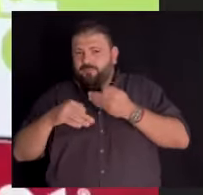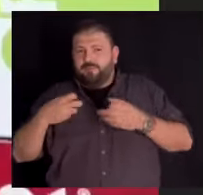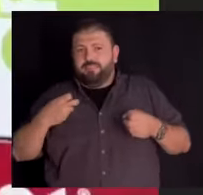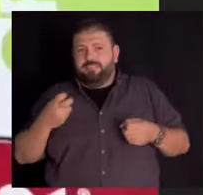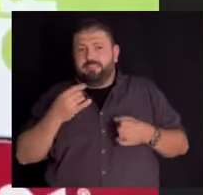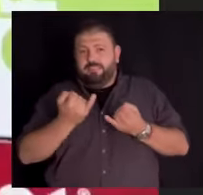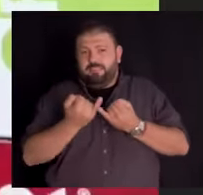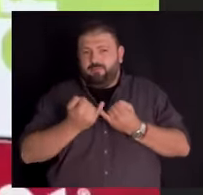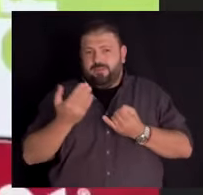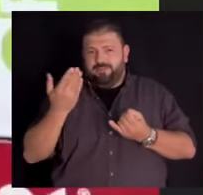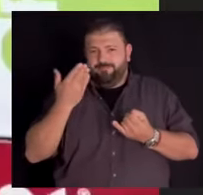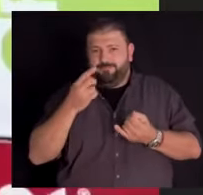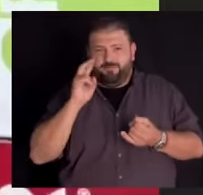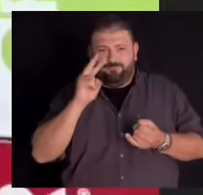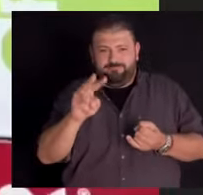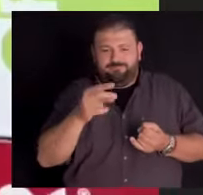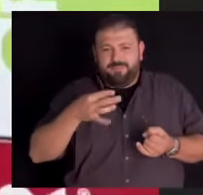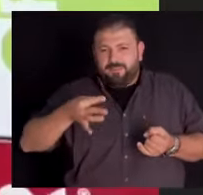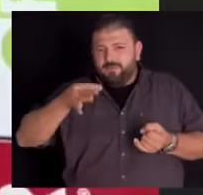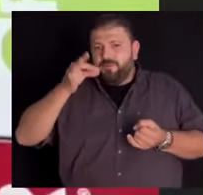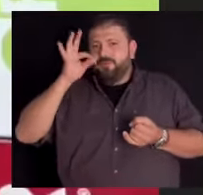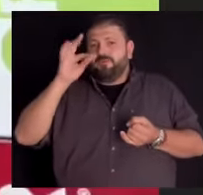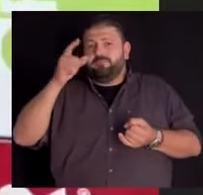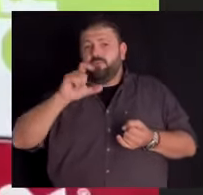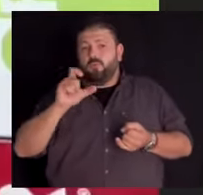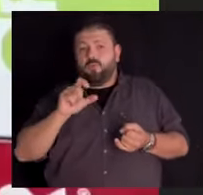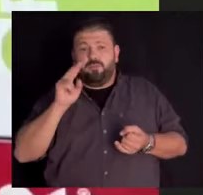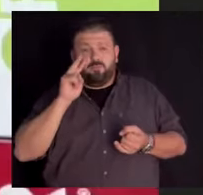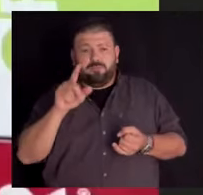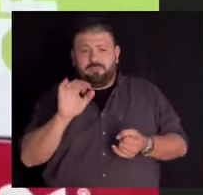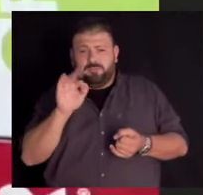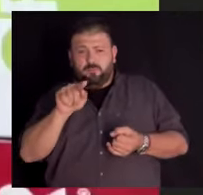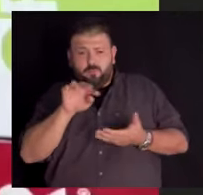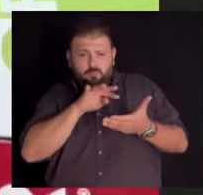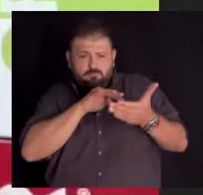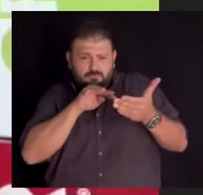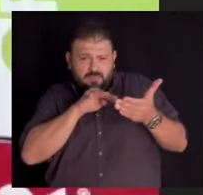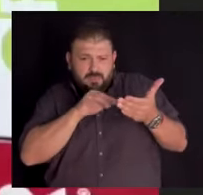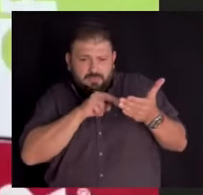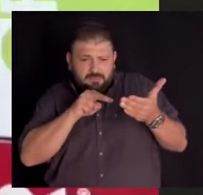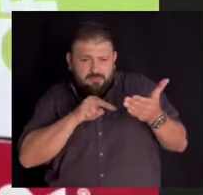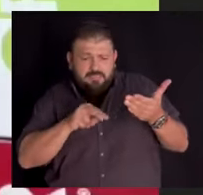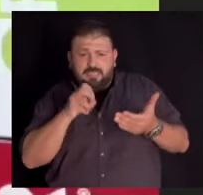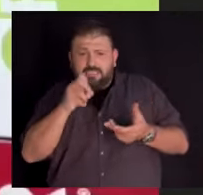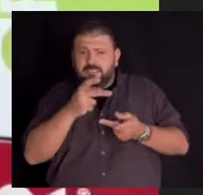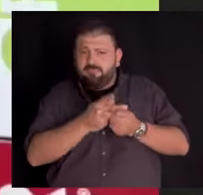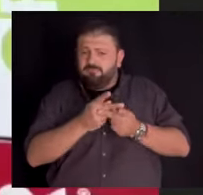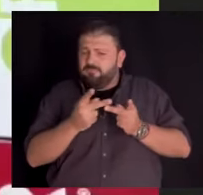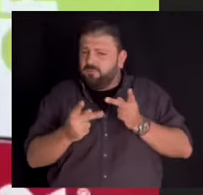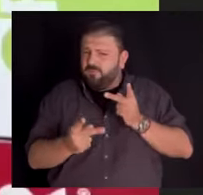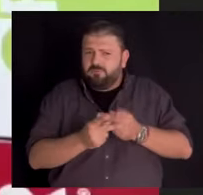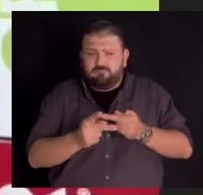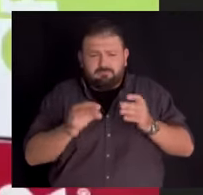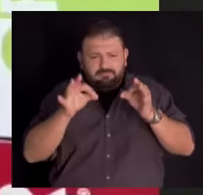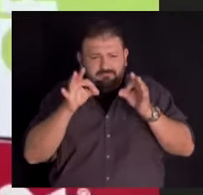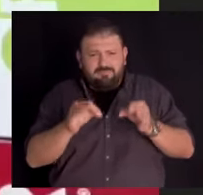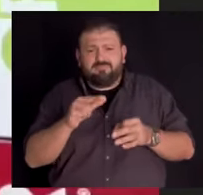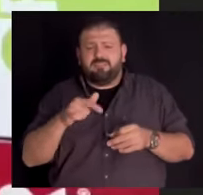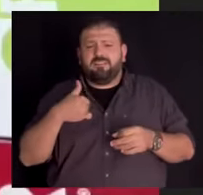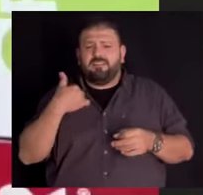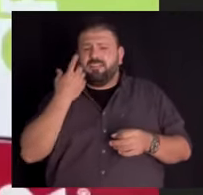el Omni Plus. Es increíble, si ustedes aquí leen, es un producto que está micelizado. ¿Qué quiere decir